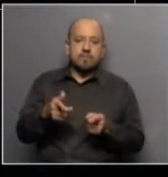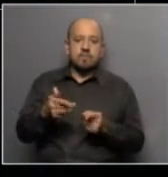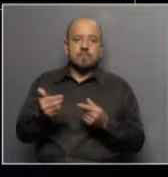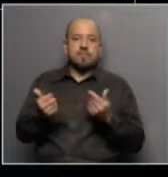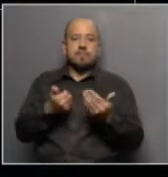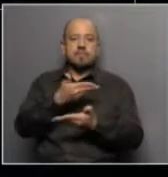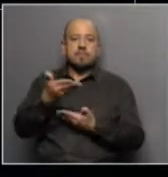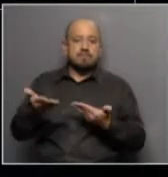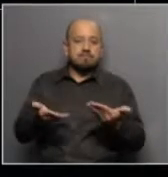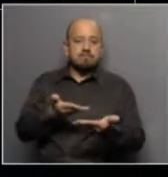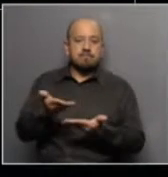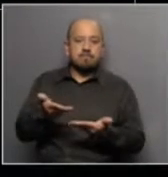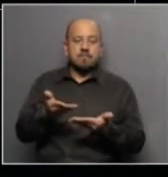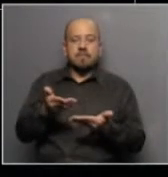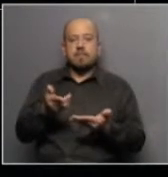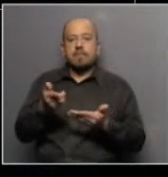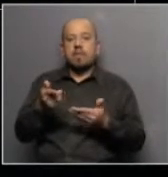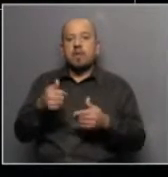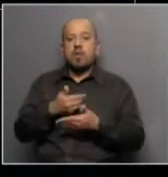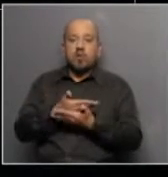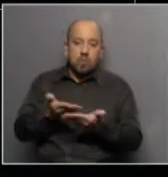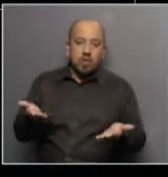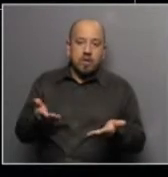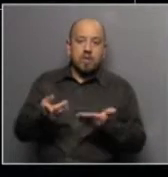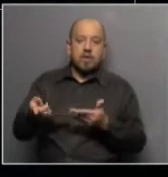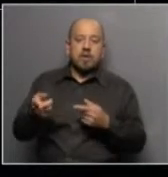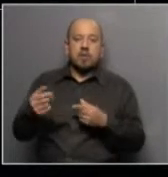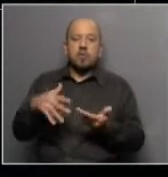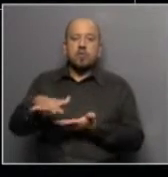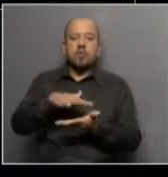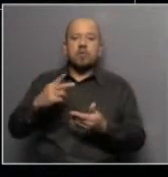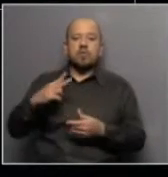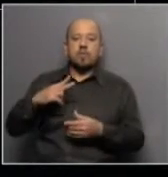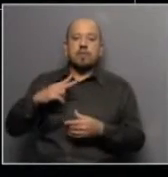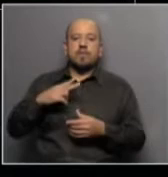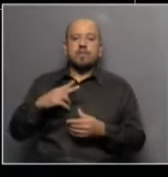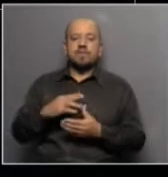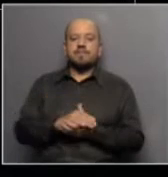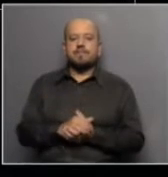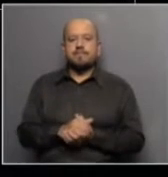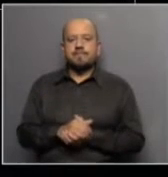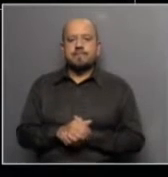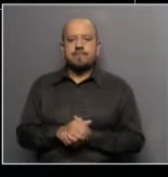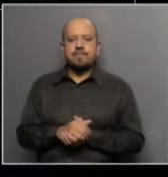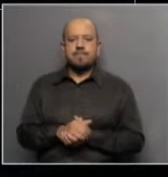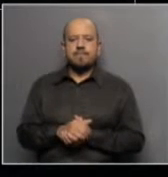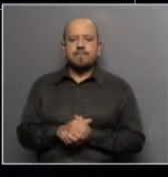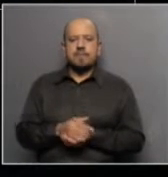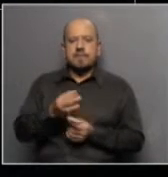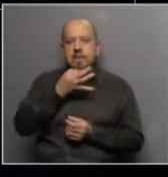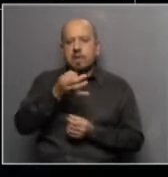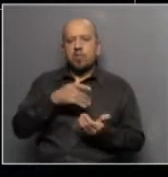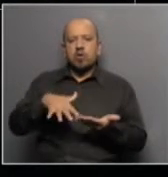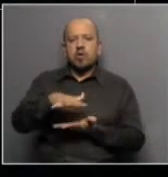de ese fenómeno es el que se caracteriza en los barrios privados. Ahora, dijimos que los barrios